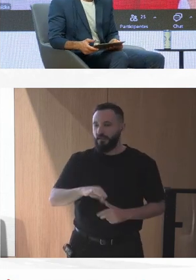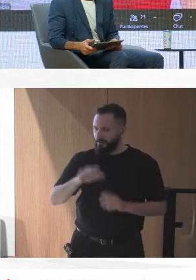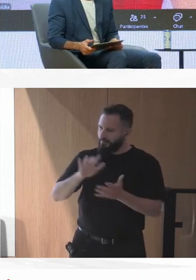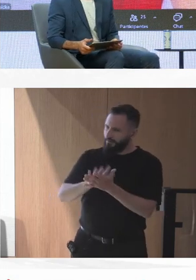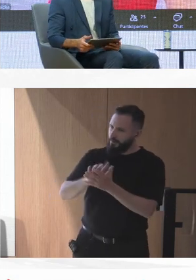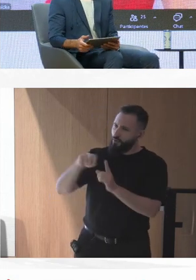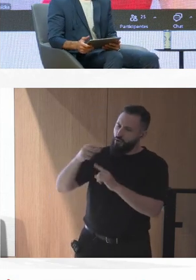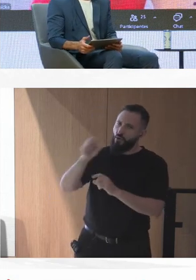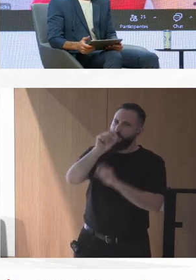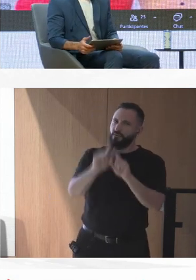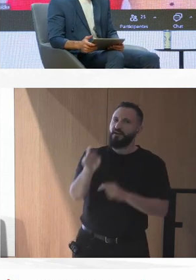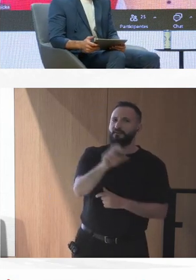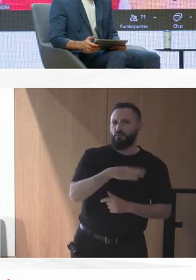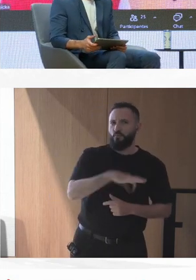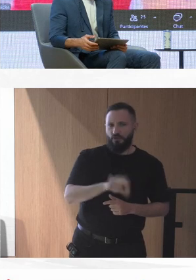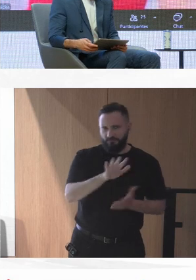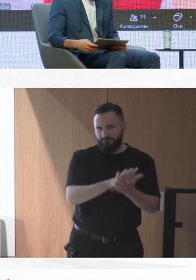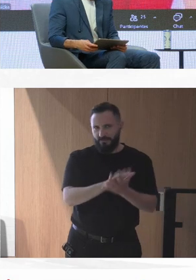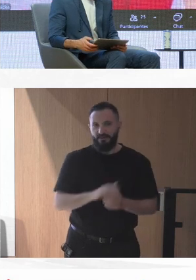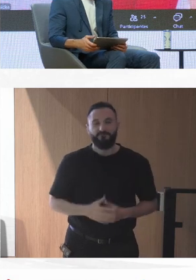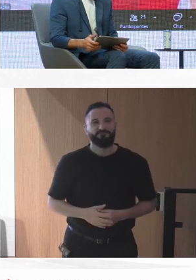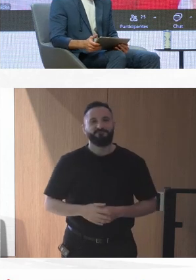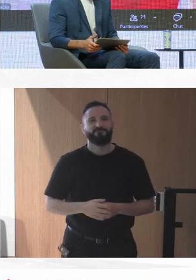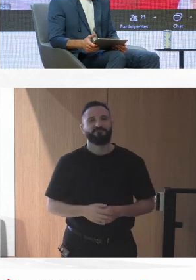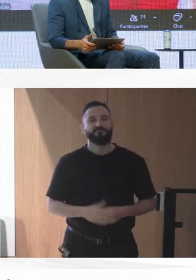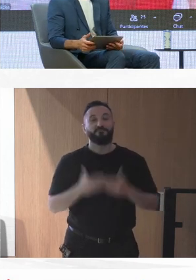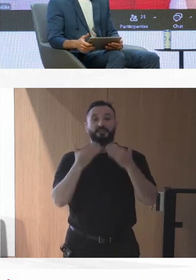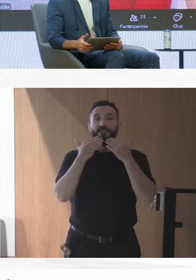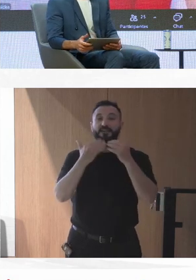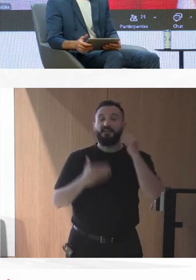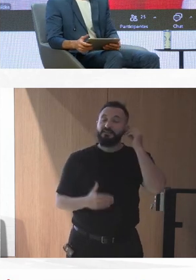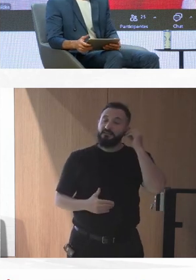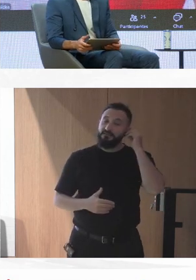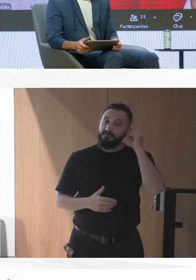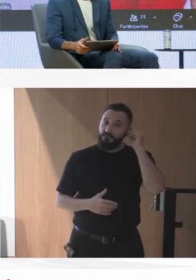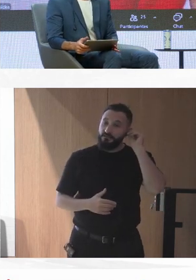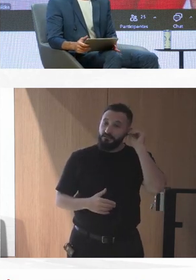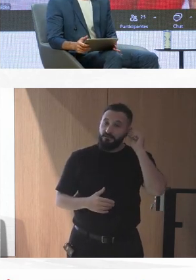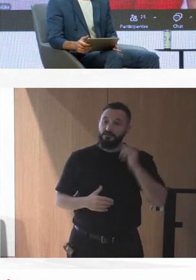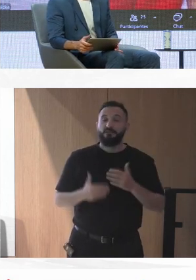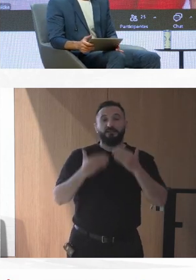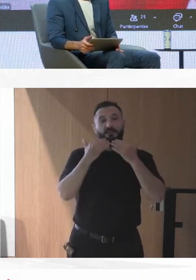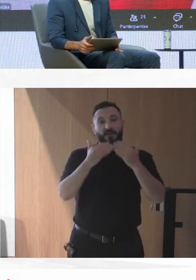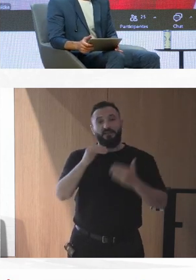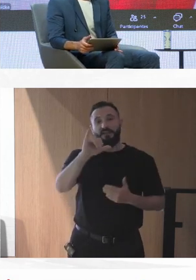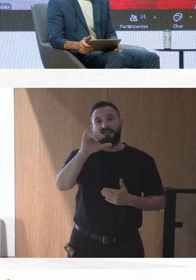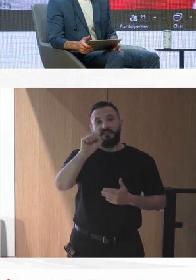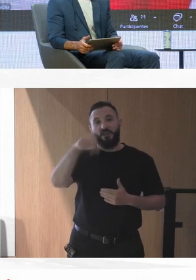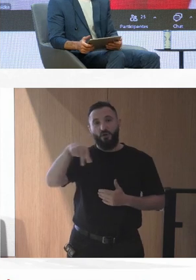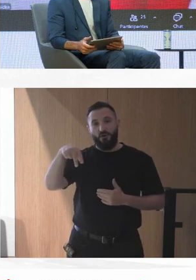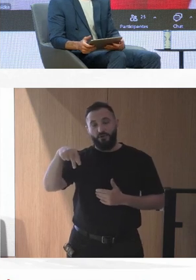falta. Pero gracias, tienes la palabra. Muchas gracias. Gracias, Ian. Es un placer estar